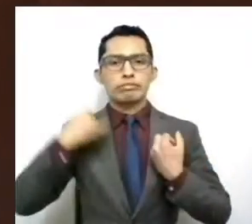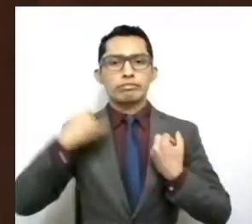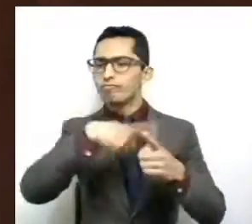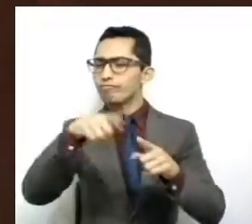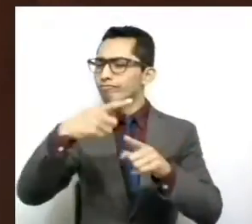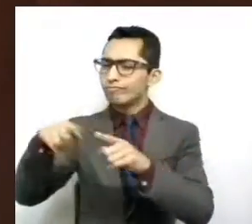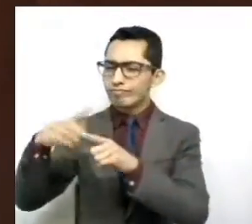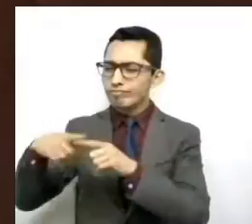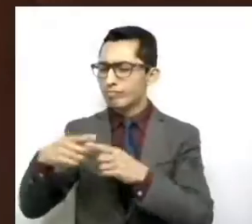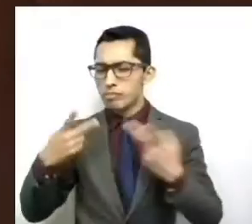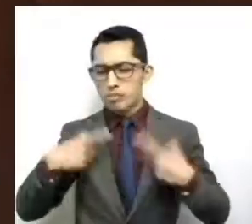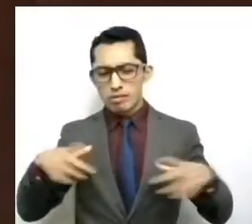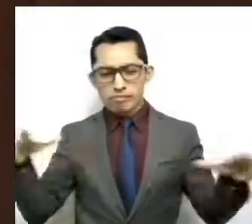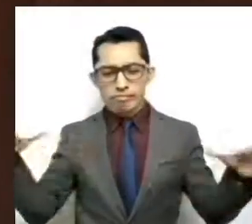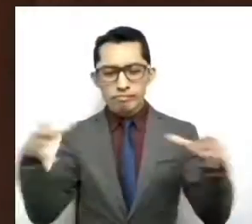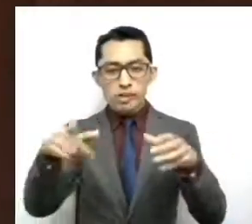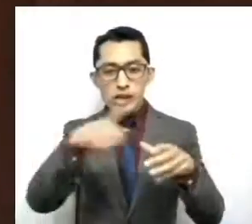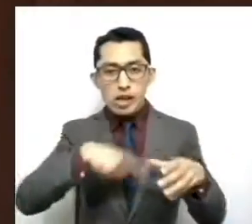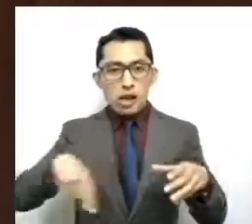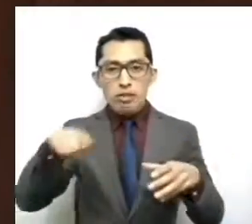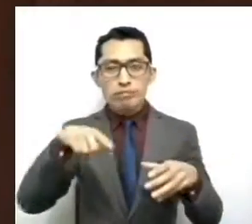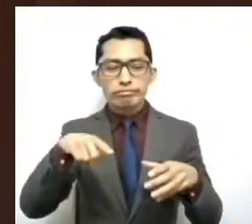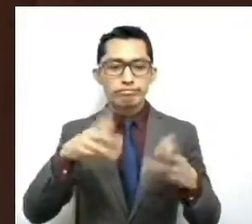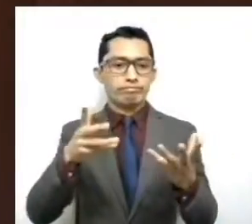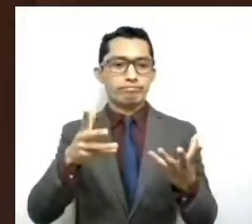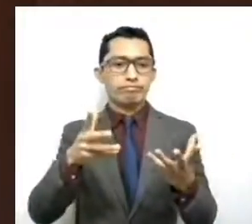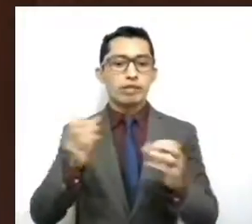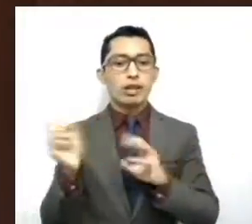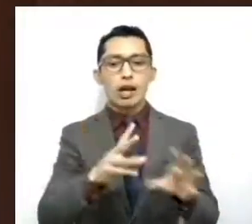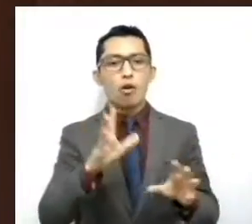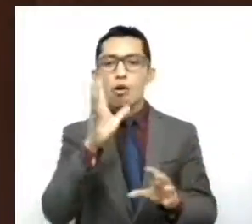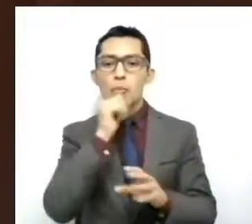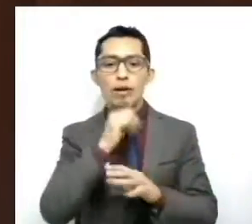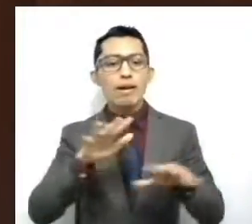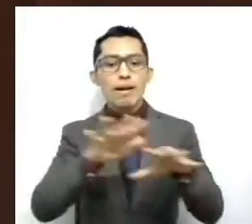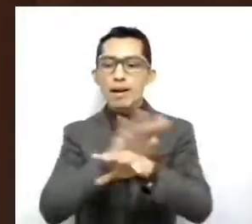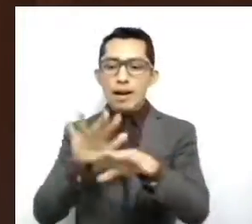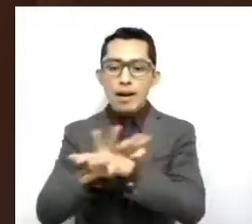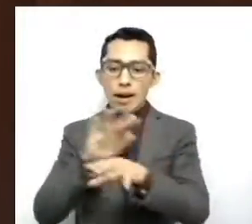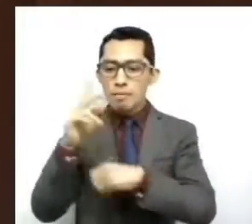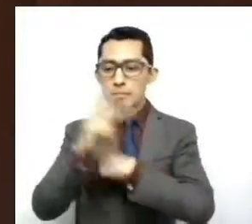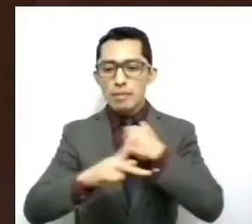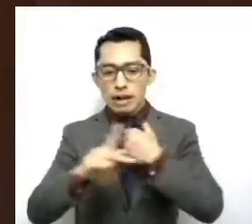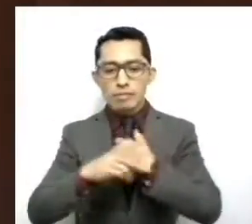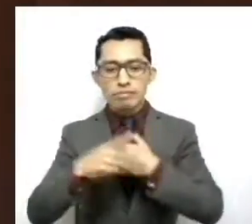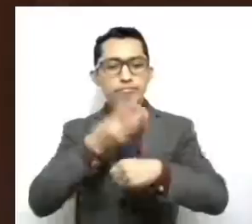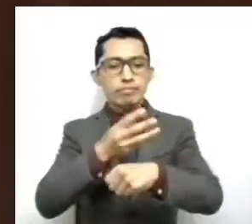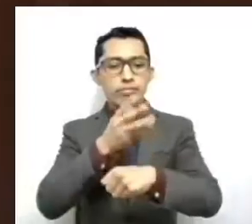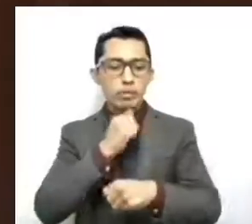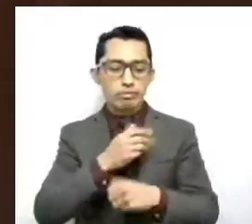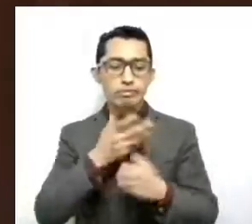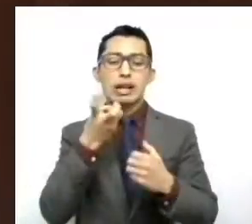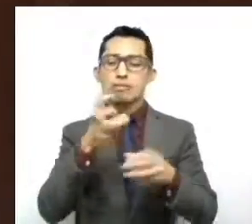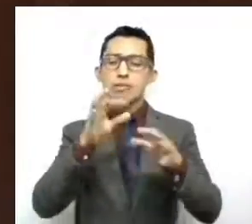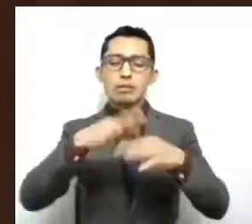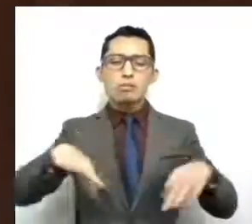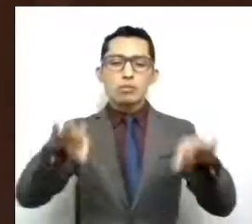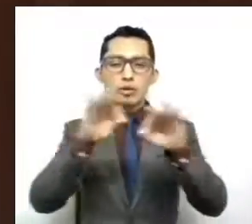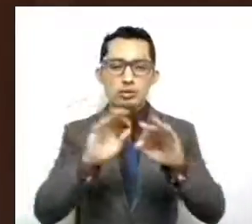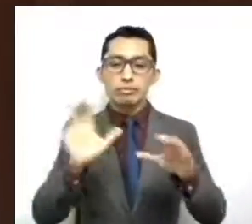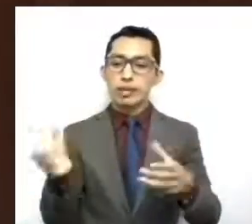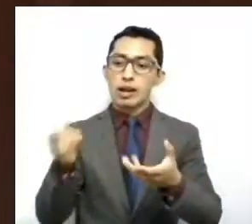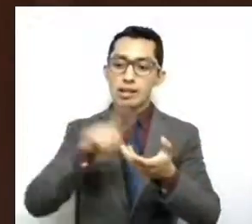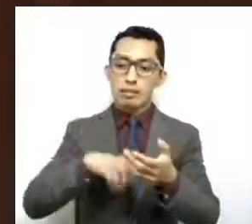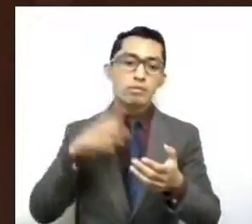populares, no se puede efectuar la transformación del país. Por ello, consideramos indispensable que desde el Poder